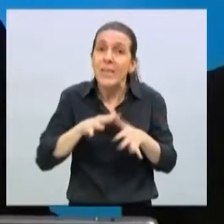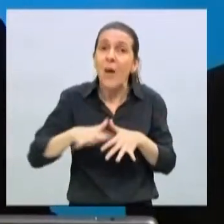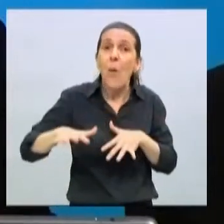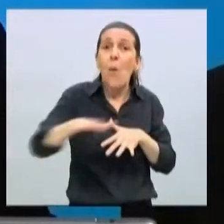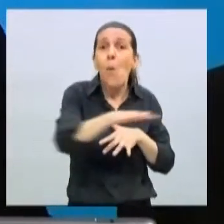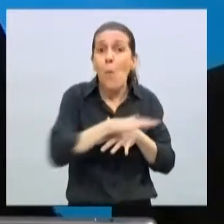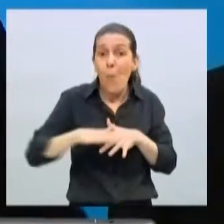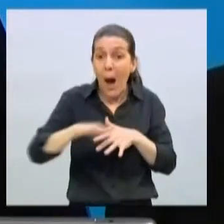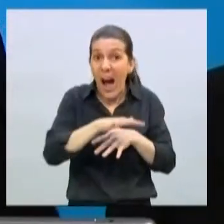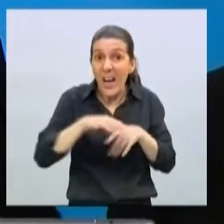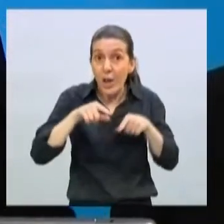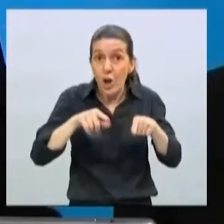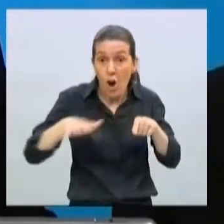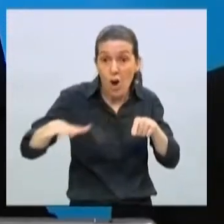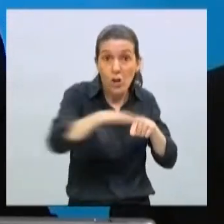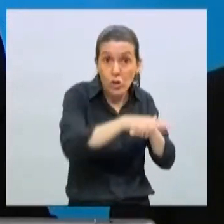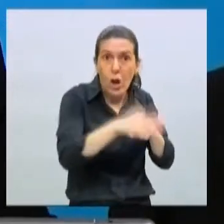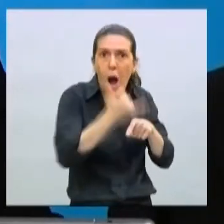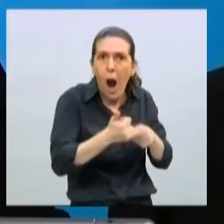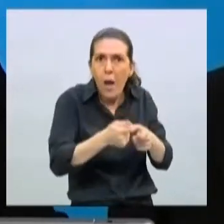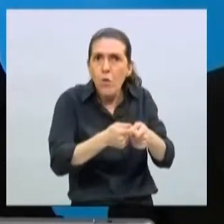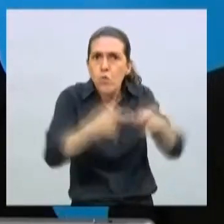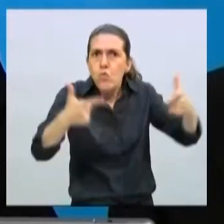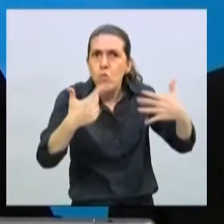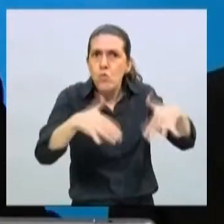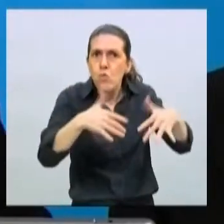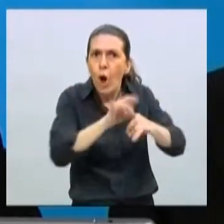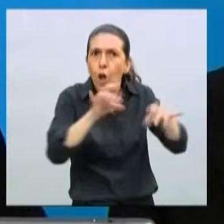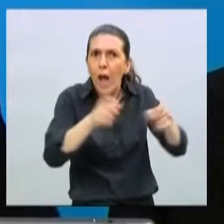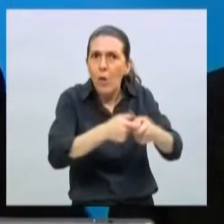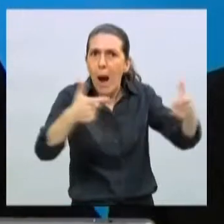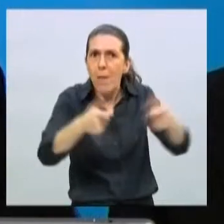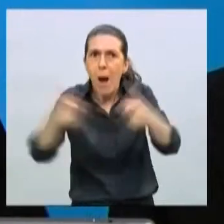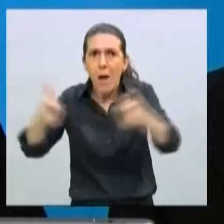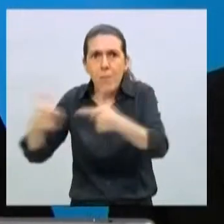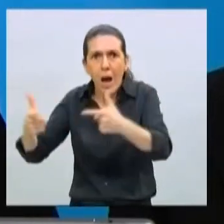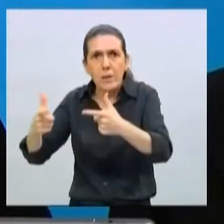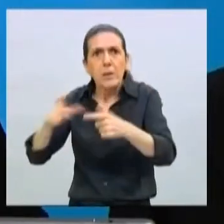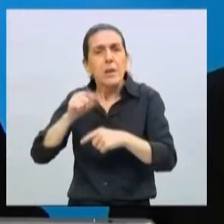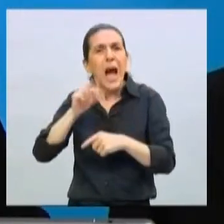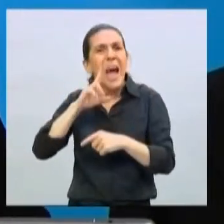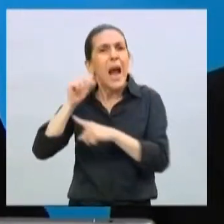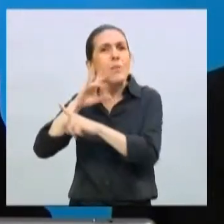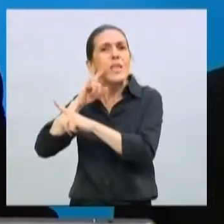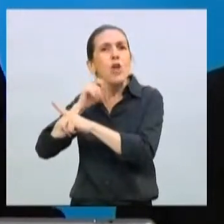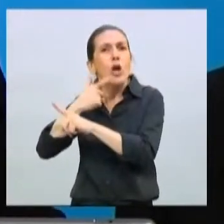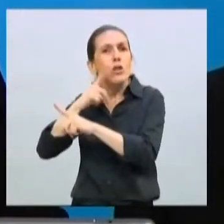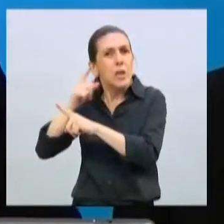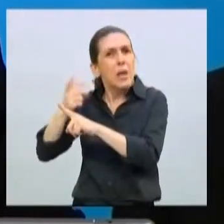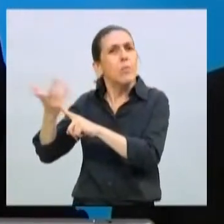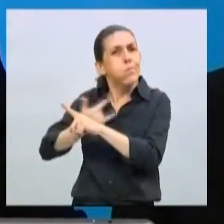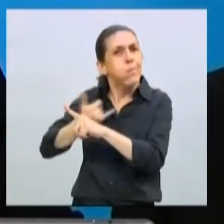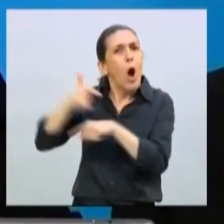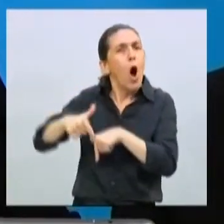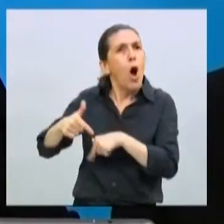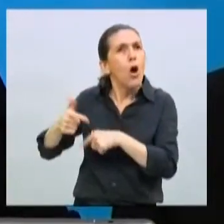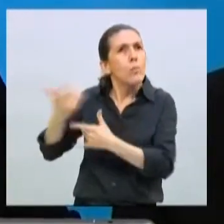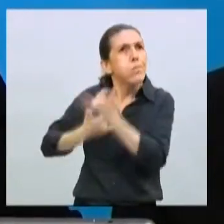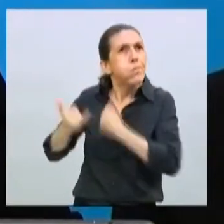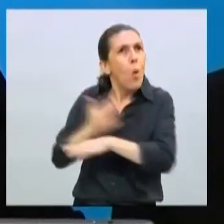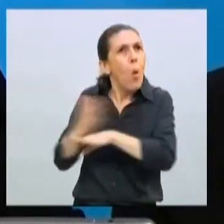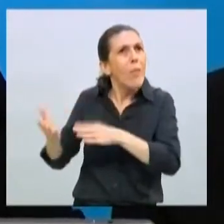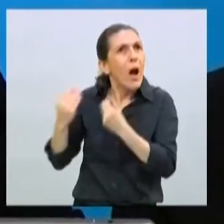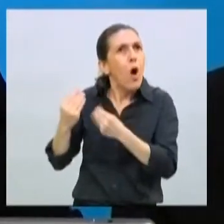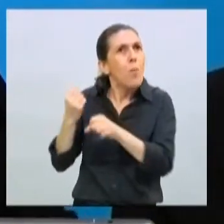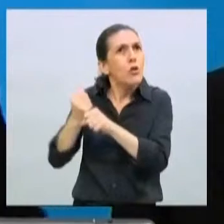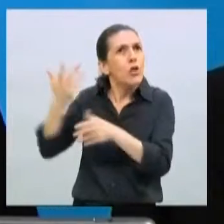se manifestaron esta suba de casos, ya Carla Viciotti me contaba hoy cómo lo hicieron, cómo lo trabajaron, y